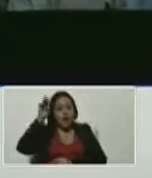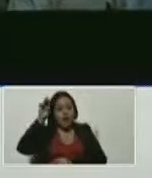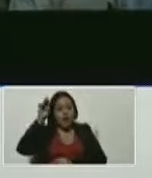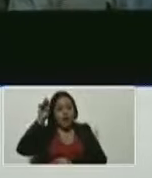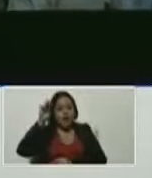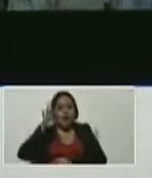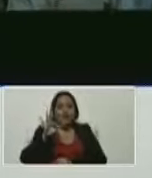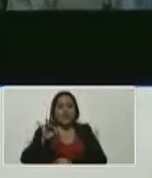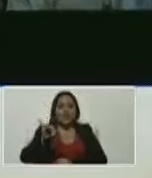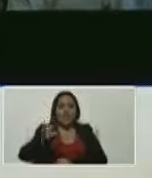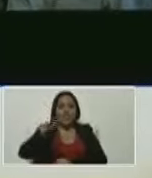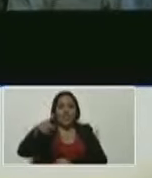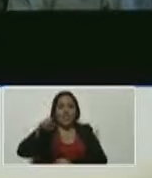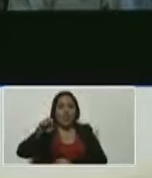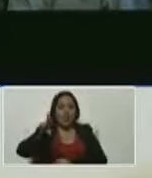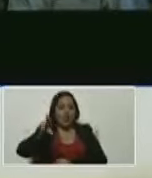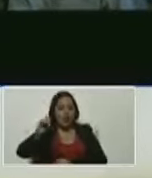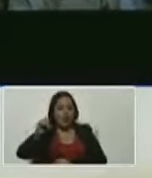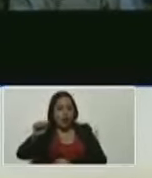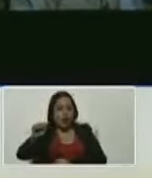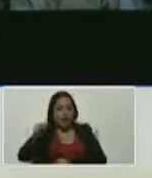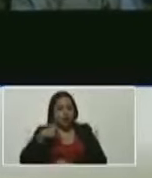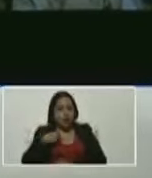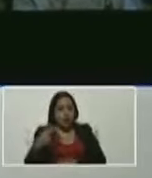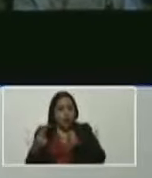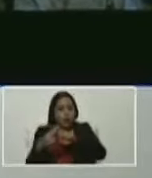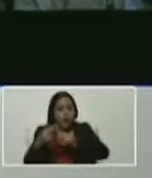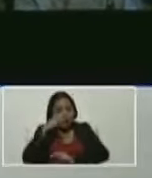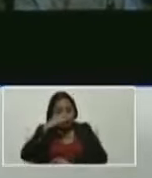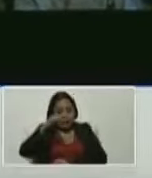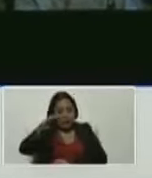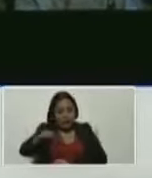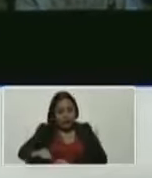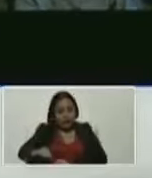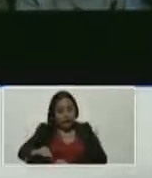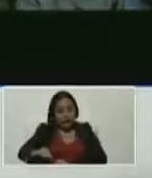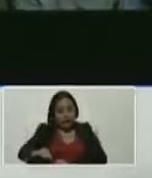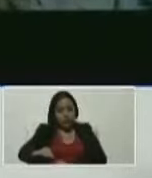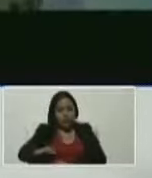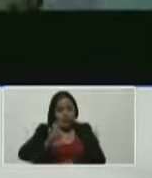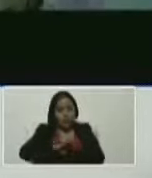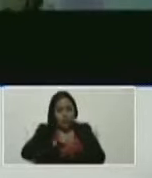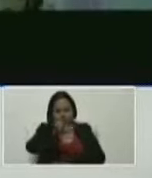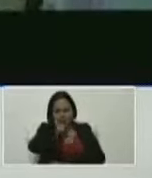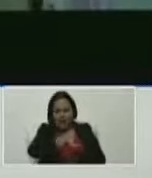Beltrán Prieto Figueroa desde niño, porque era el líder